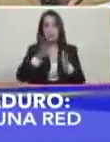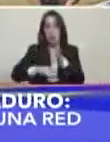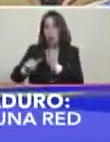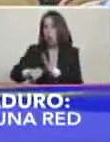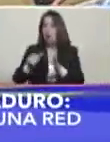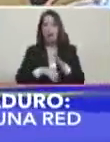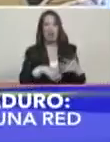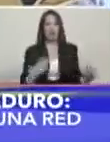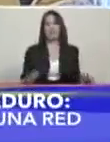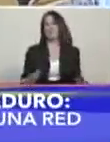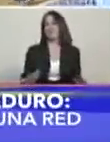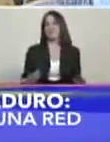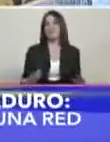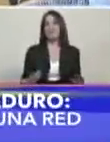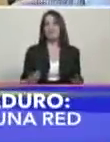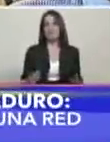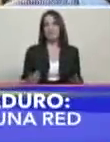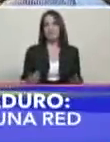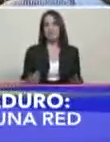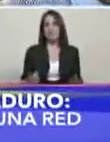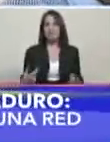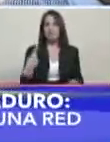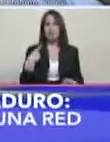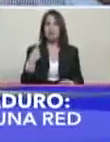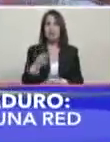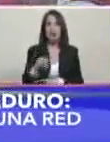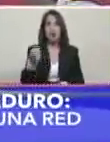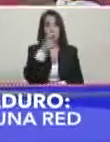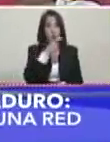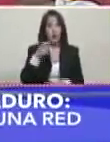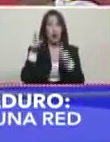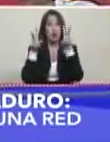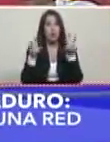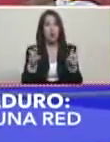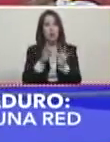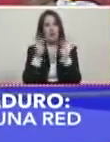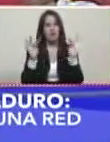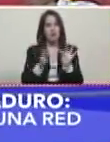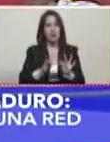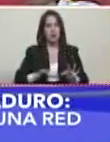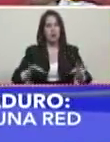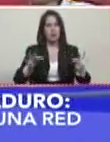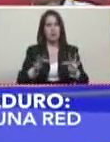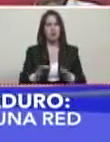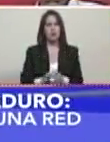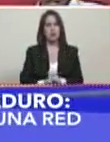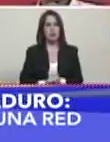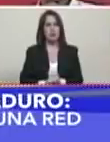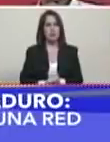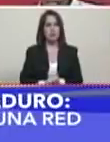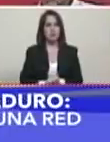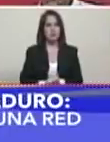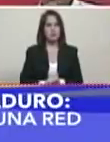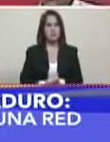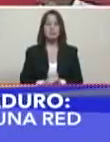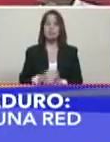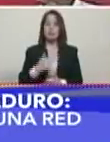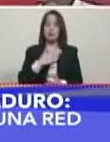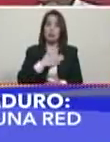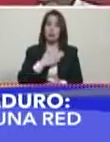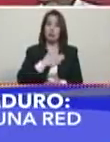Tenemos que buscar nuevas fórmulas. Yo por eso, fíjense ustedes, voy